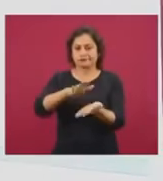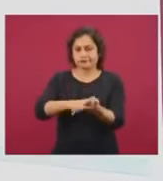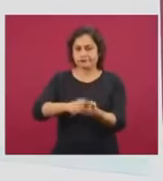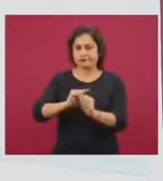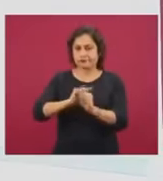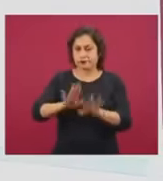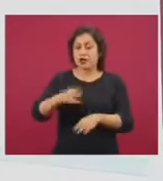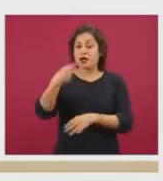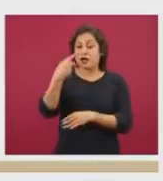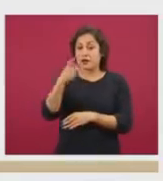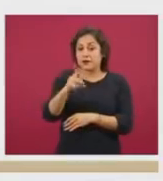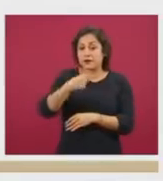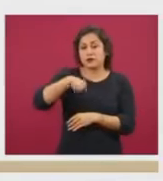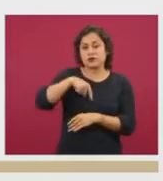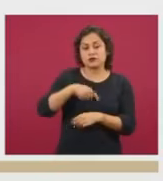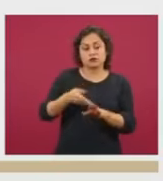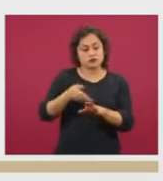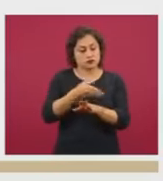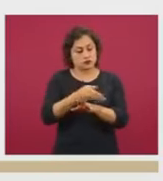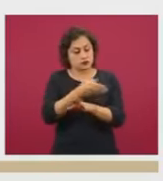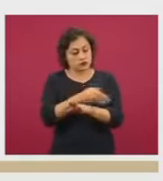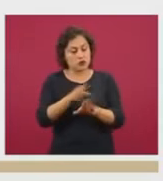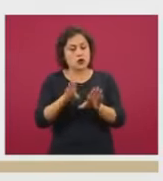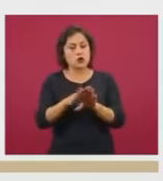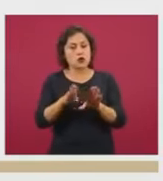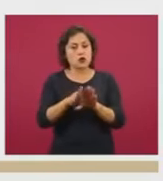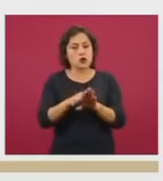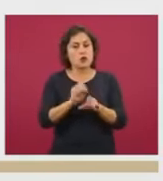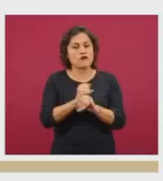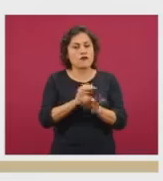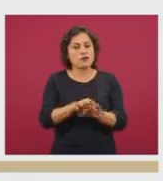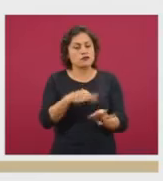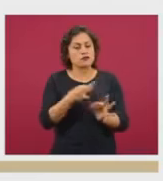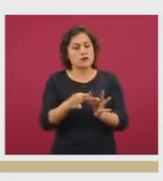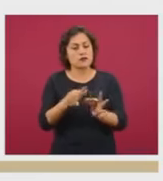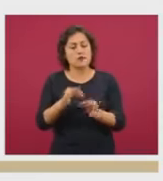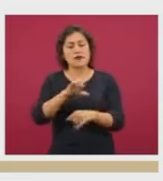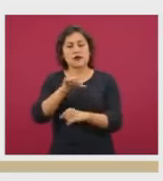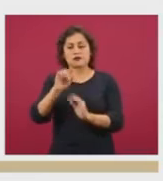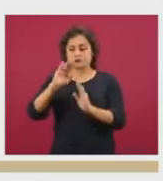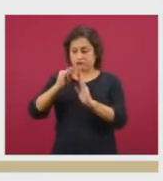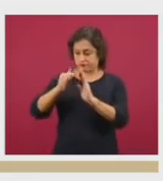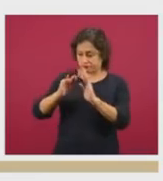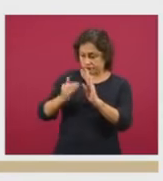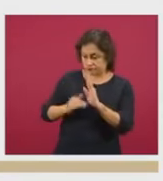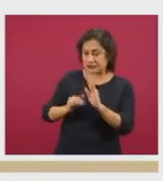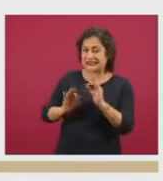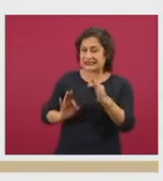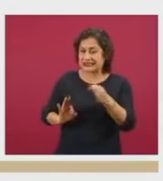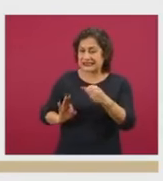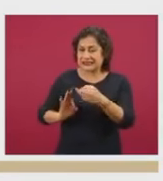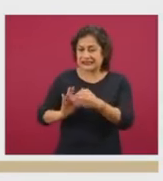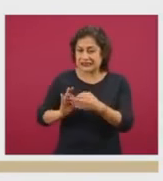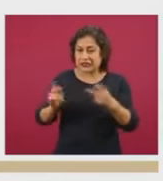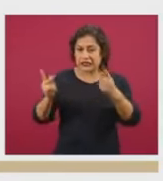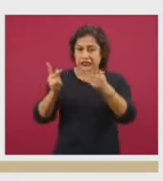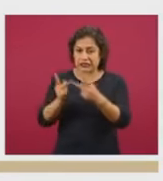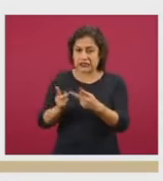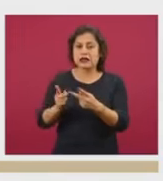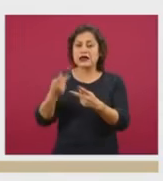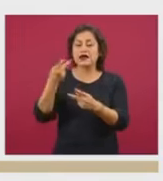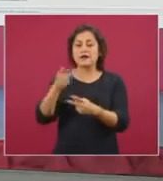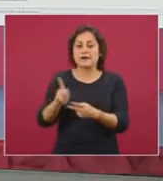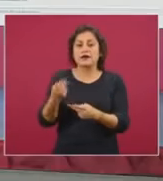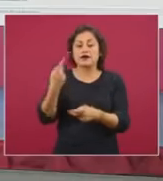como se fueron presentando en el descenso, prácticamente ya está en los mismos niveles de lo esperado, pero lo que tenemos que ver es qué ha pasado en las